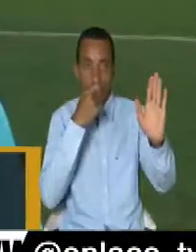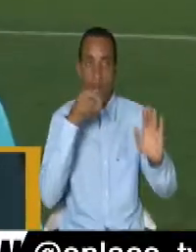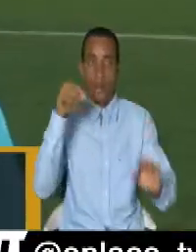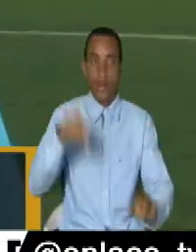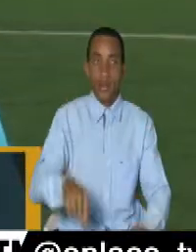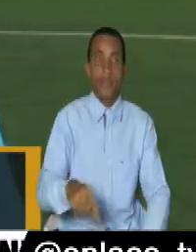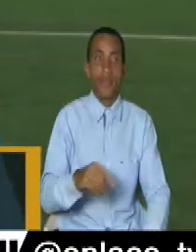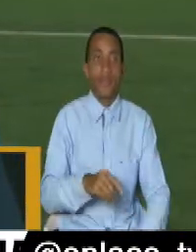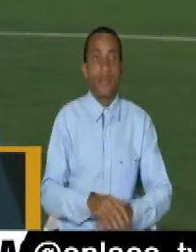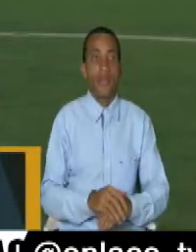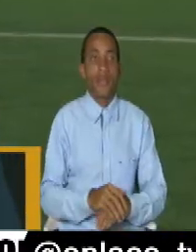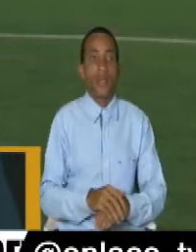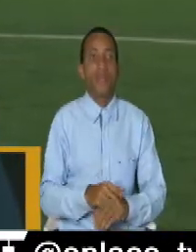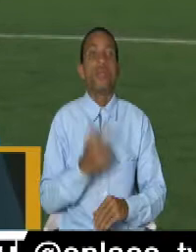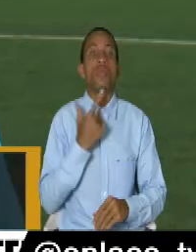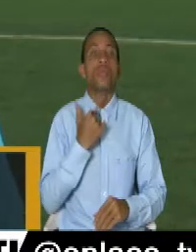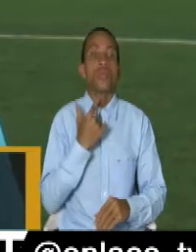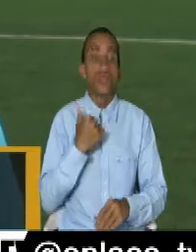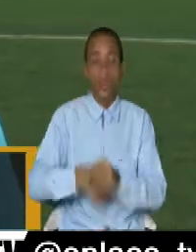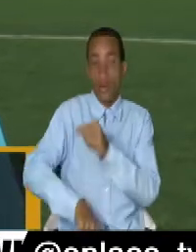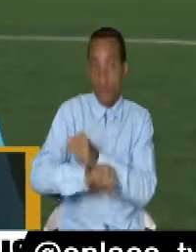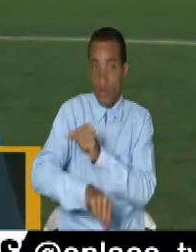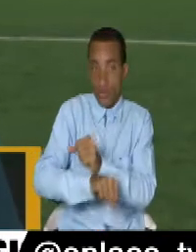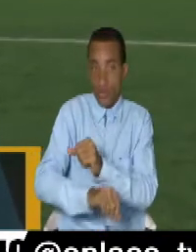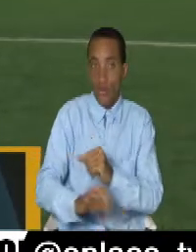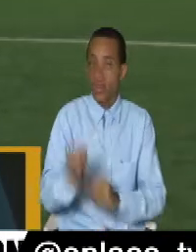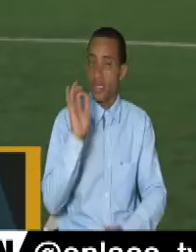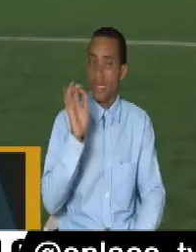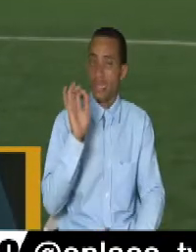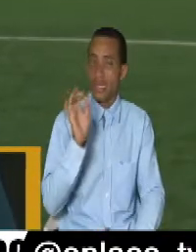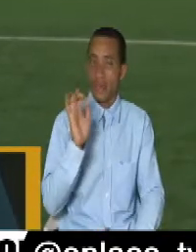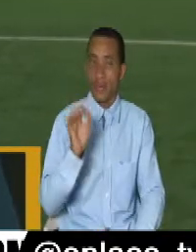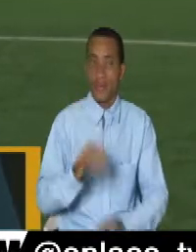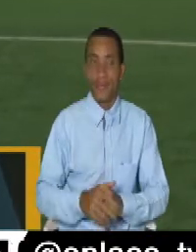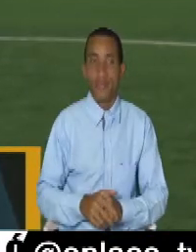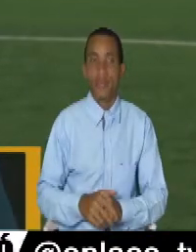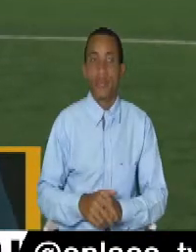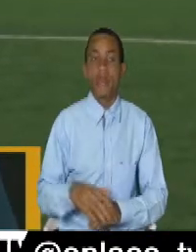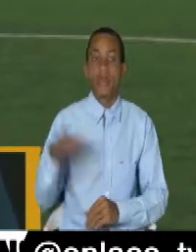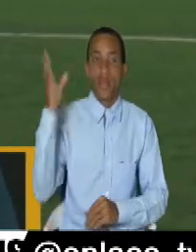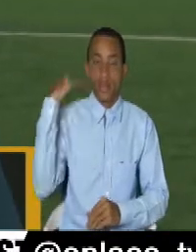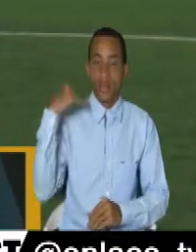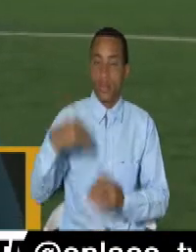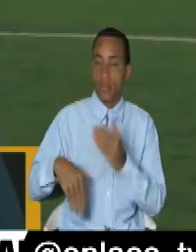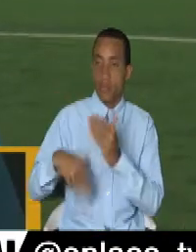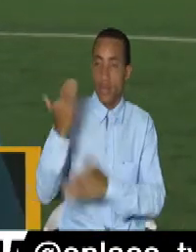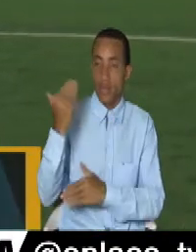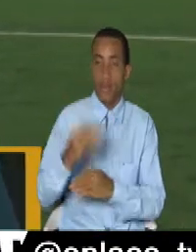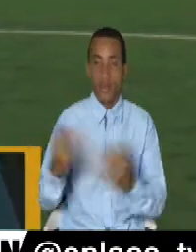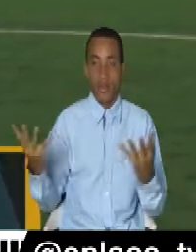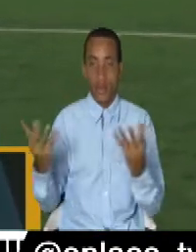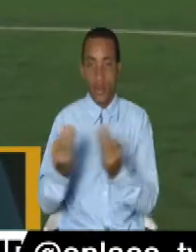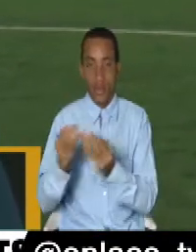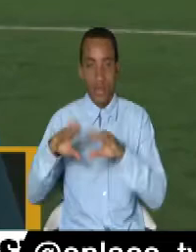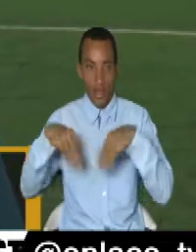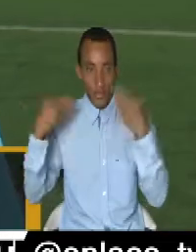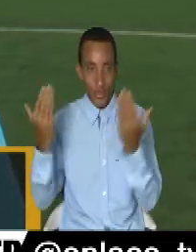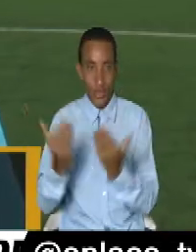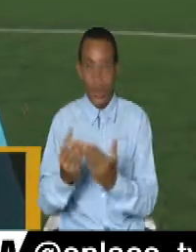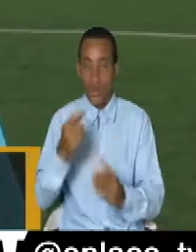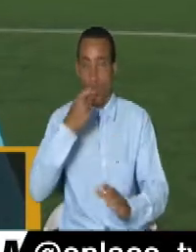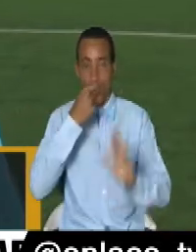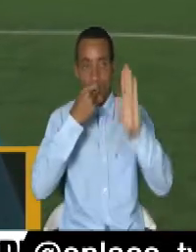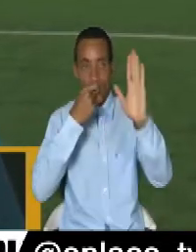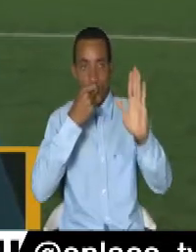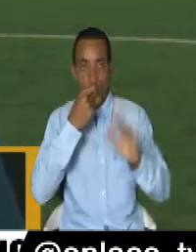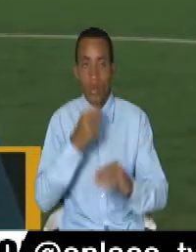Porque siempre me ha gustado el fútbol y tuve la posibilidad de empezar en la escuela de árbitros. Me pareció una excelente